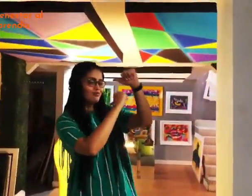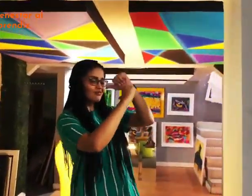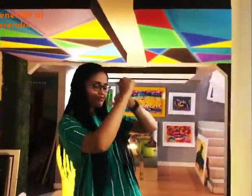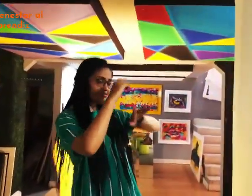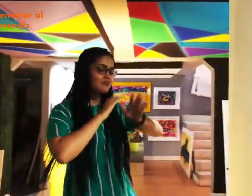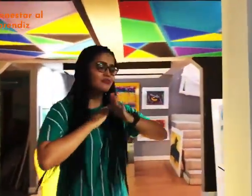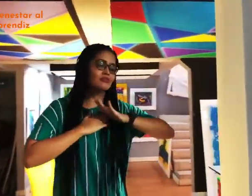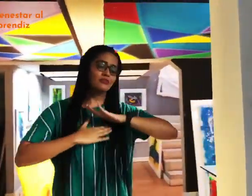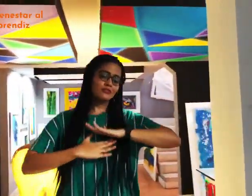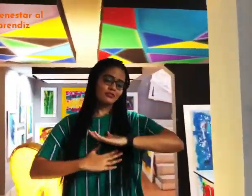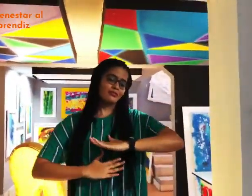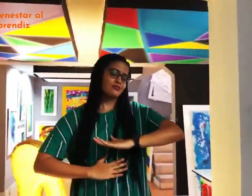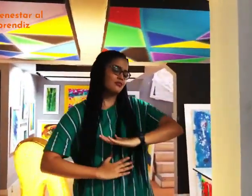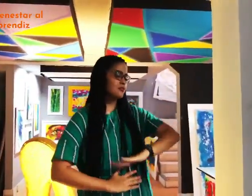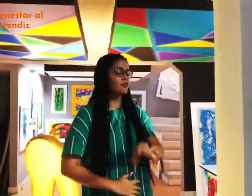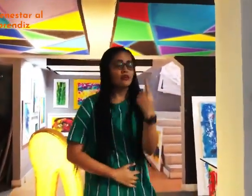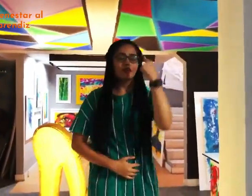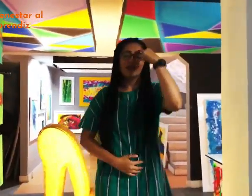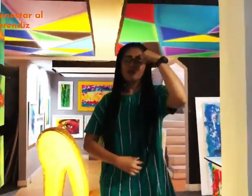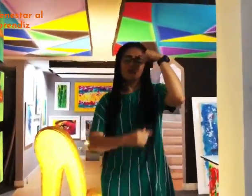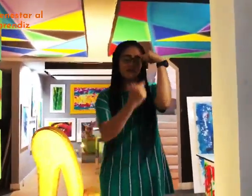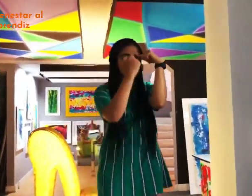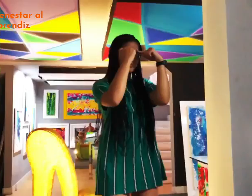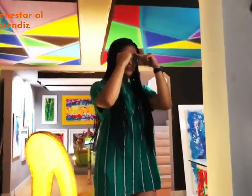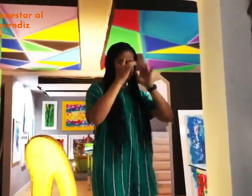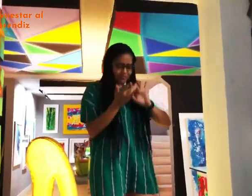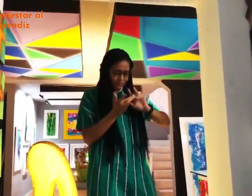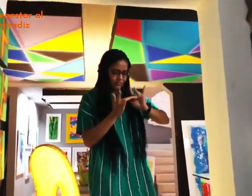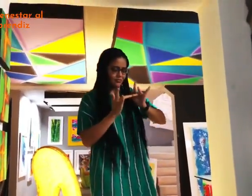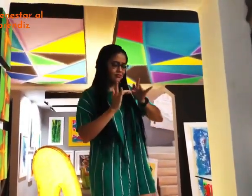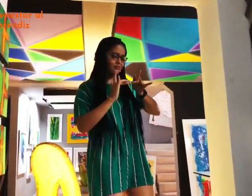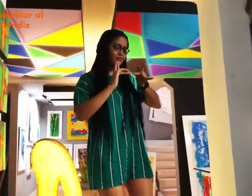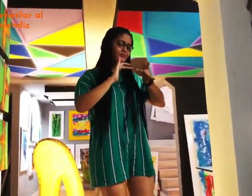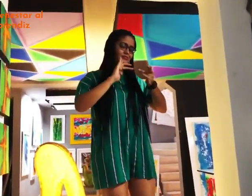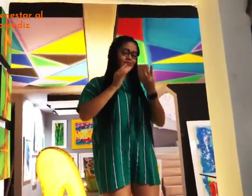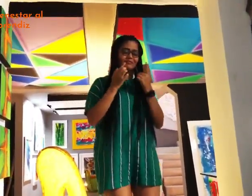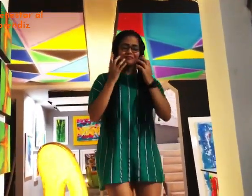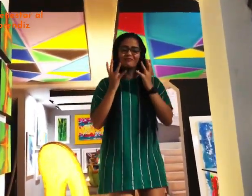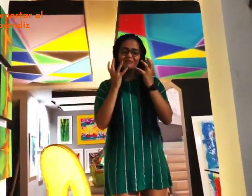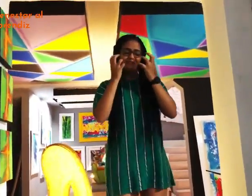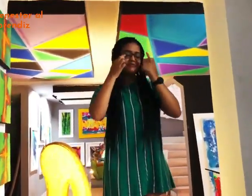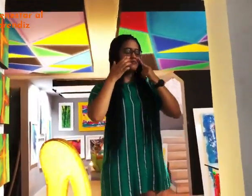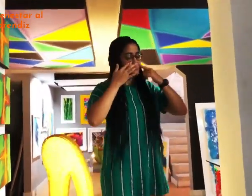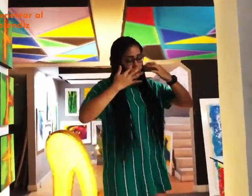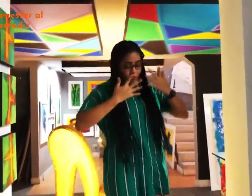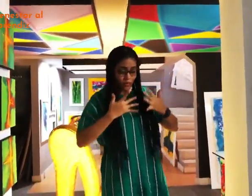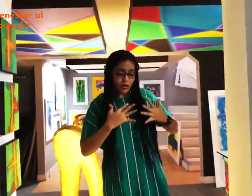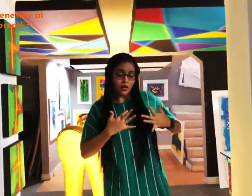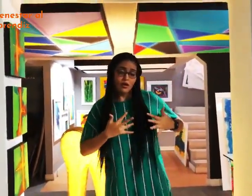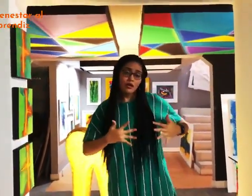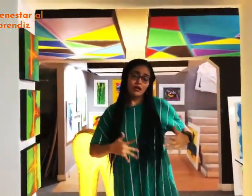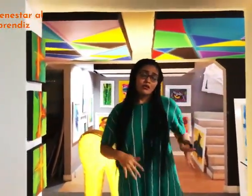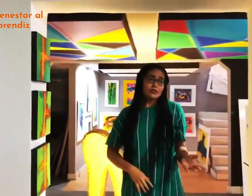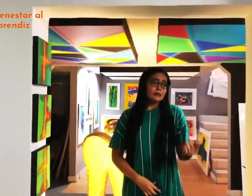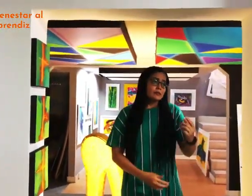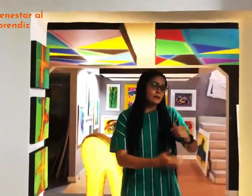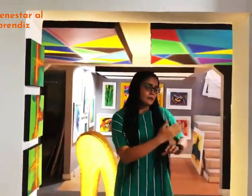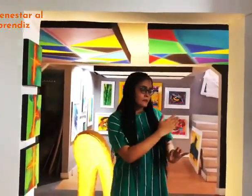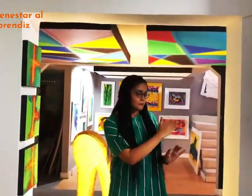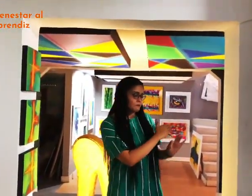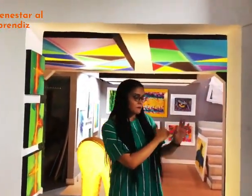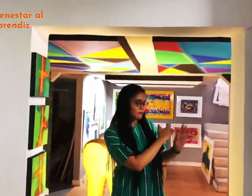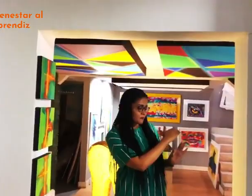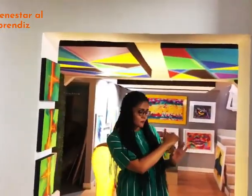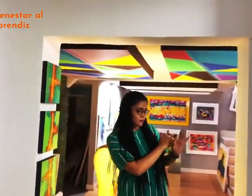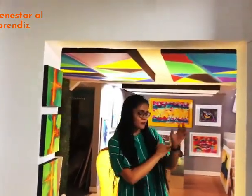duele recordarte. Si tú no estás, la soledad gana el combate. La luna no sale si no te vuelvo a ver. Por eso